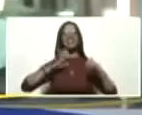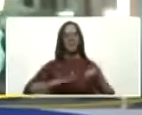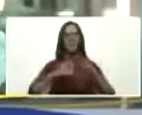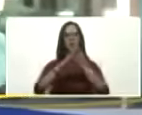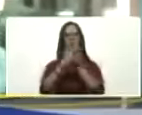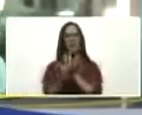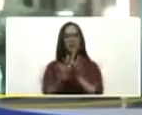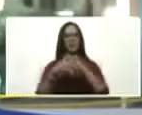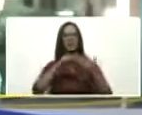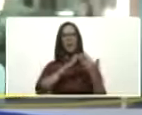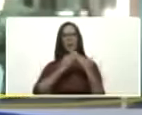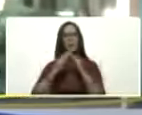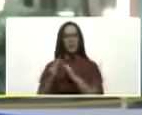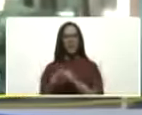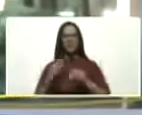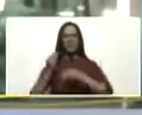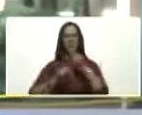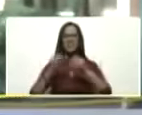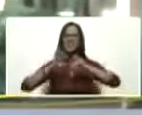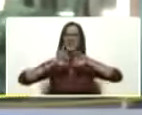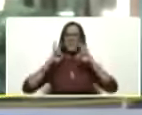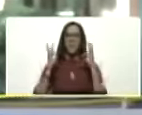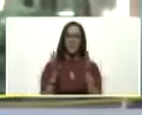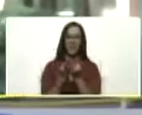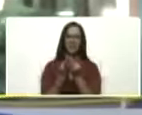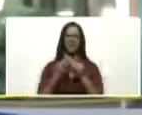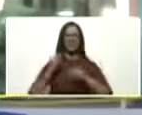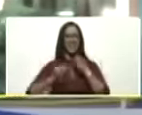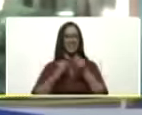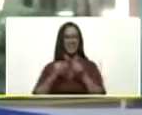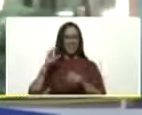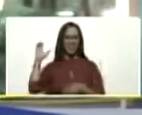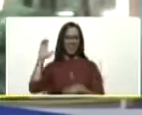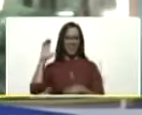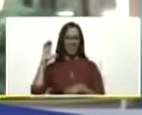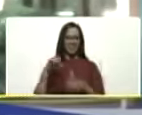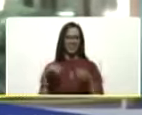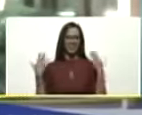las comunidades, haciendo familia y haciendo patria.